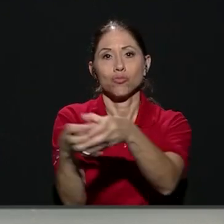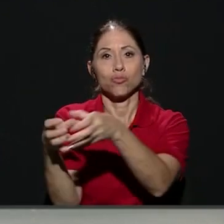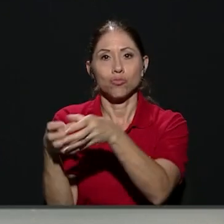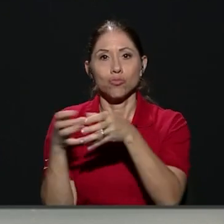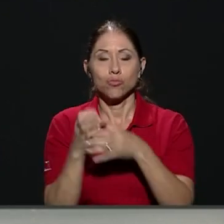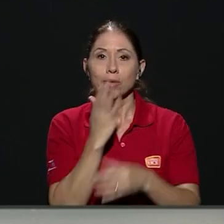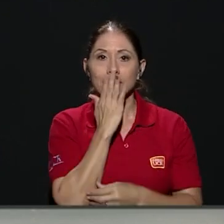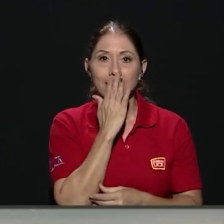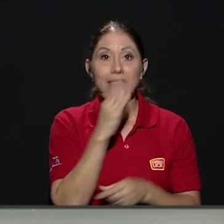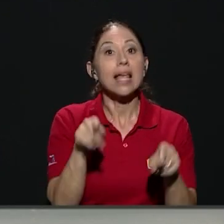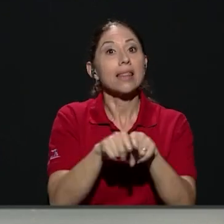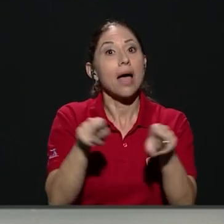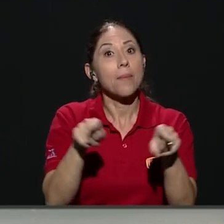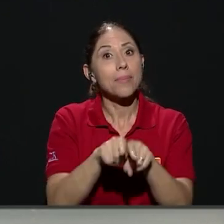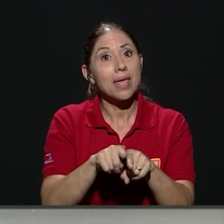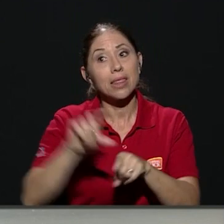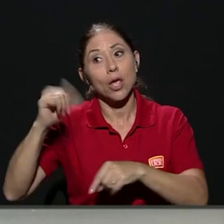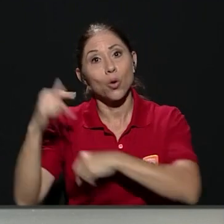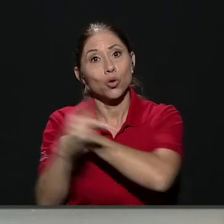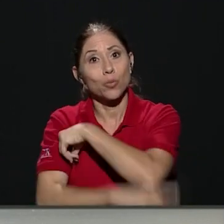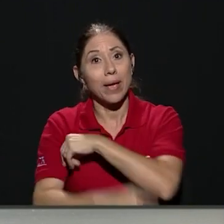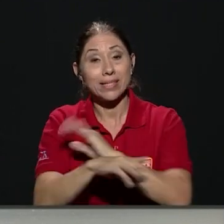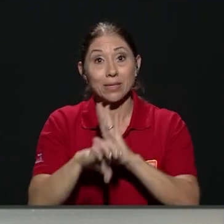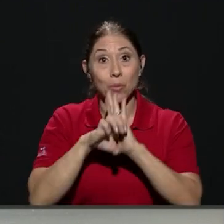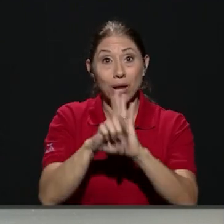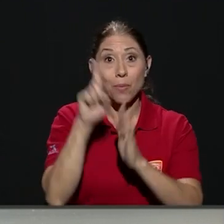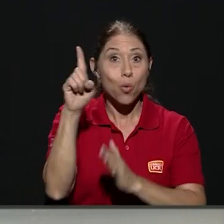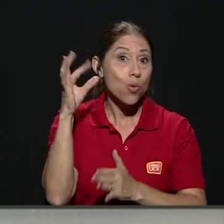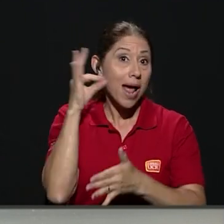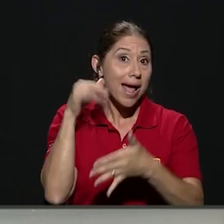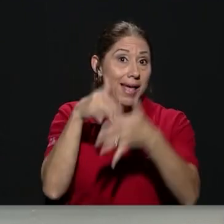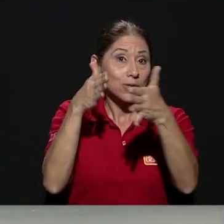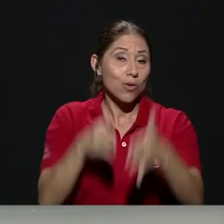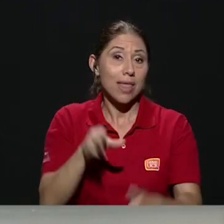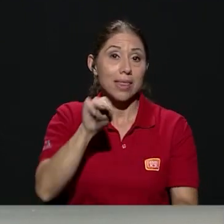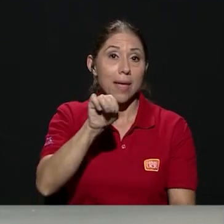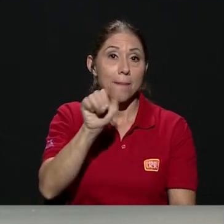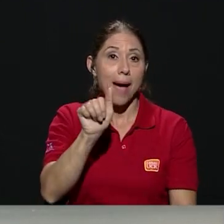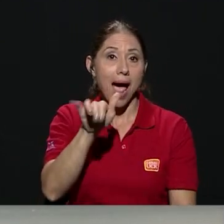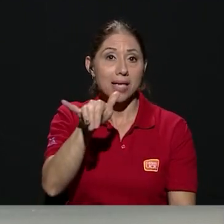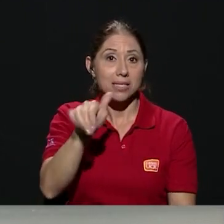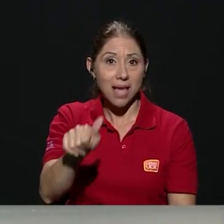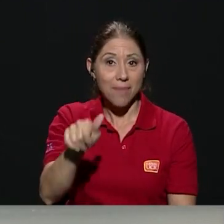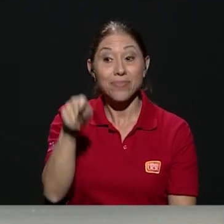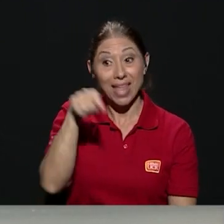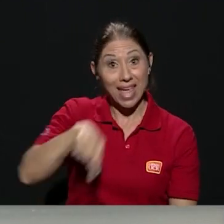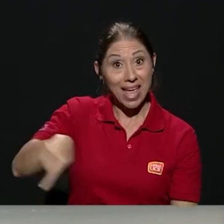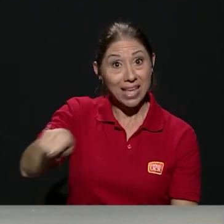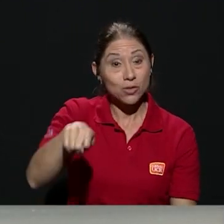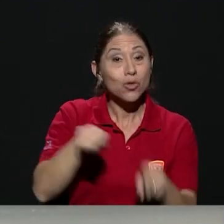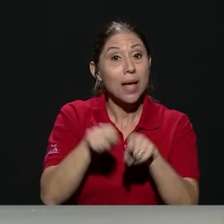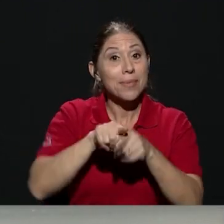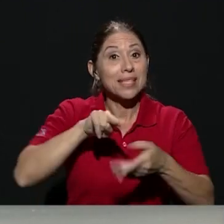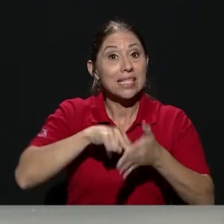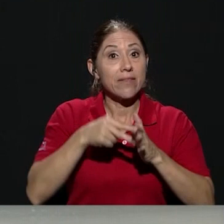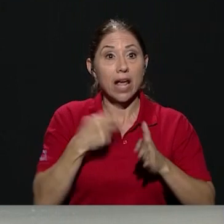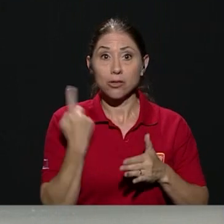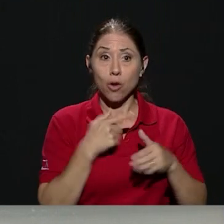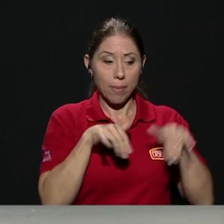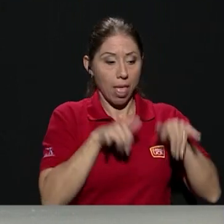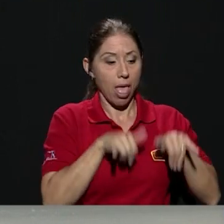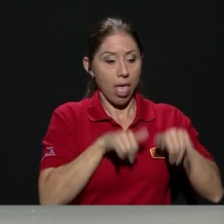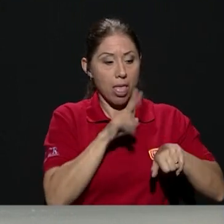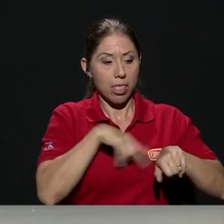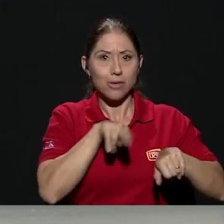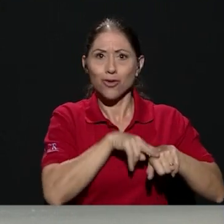tenemos estudiantes de otros países, ¿verdad?, como una estudiante maya. Entonces, esa pertinencia cultural también nos implica también salirnos de lo